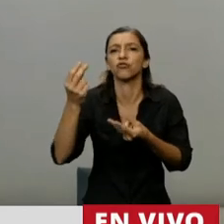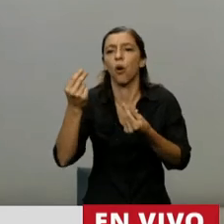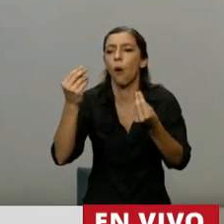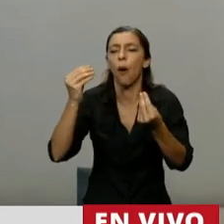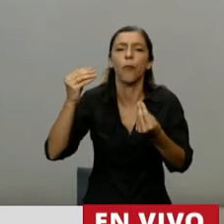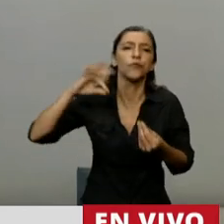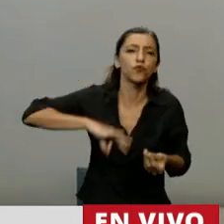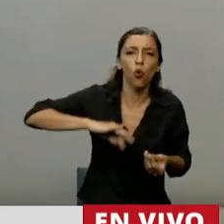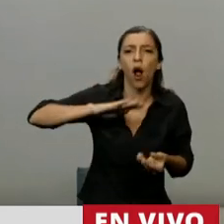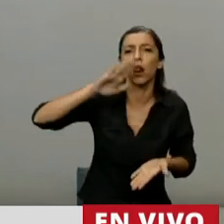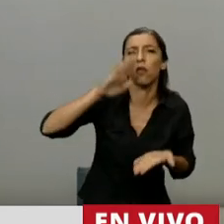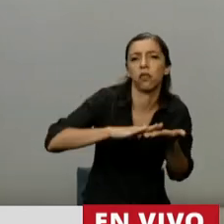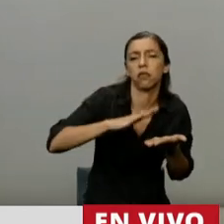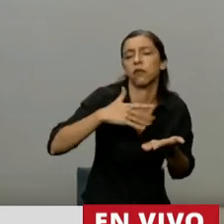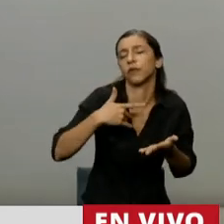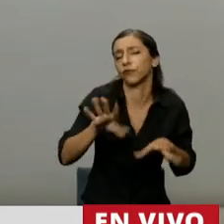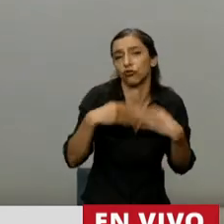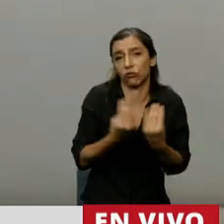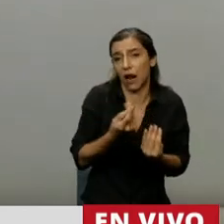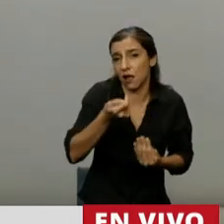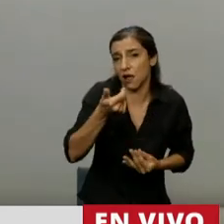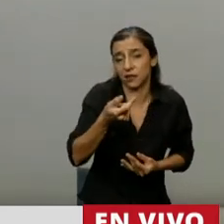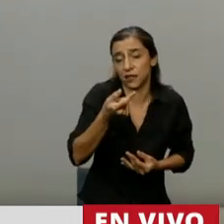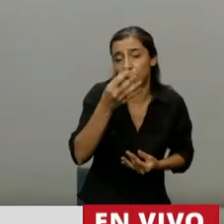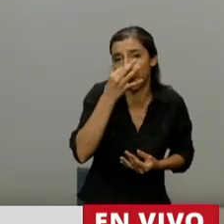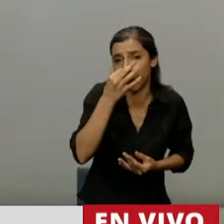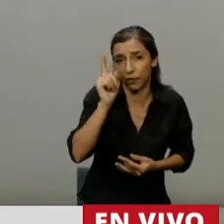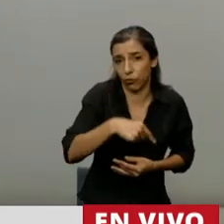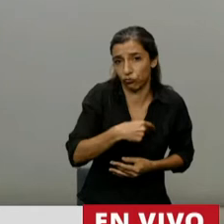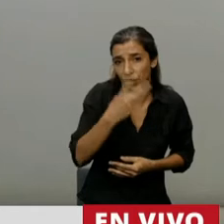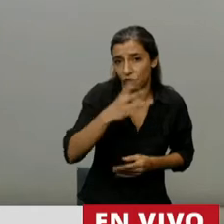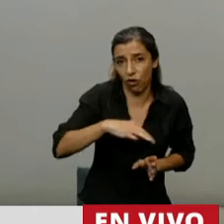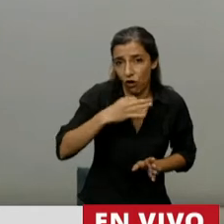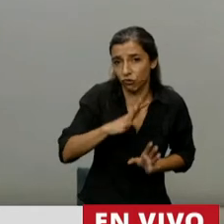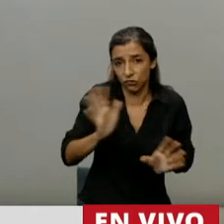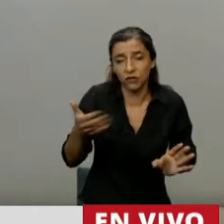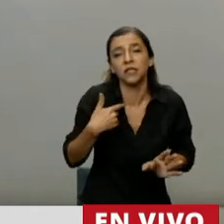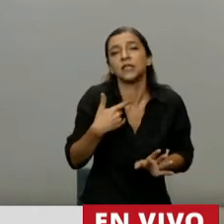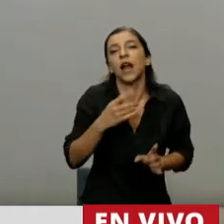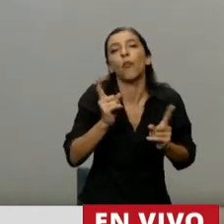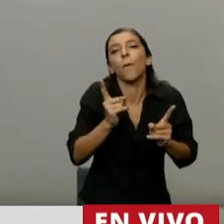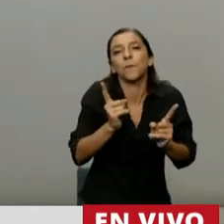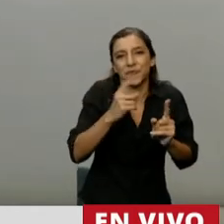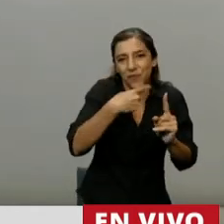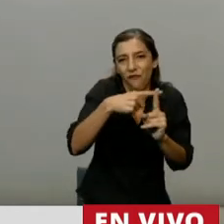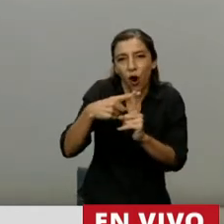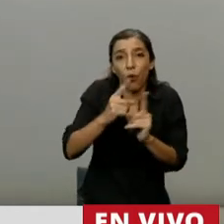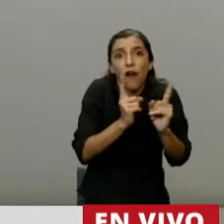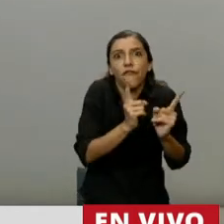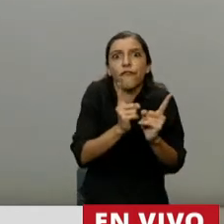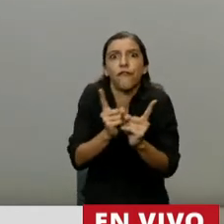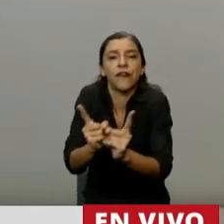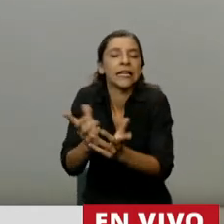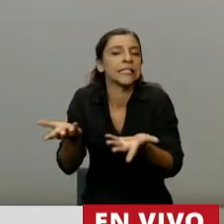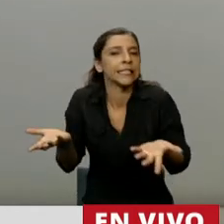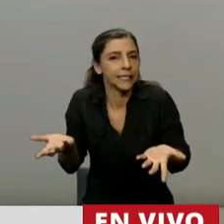la pérdida que ha significado casi un 20% en los dos años de aplicación de esa fórmula. Creo que no está en discusión la